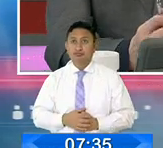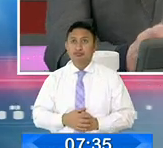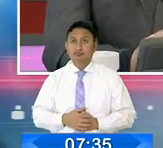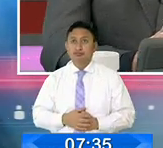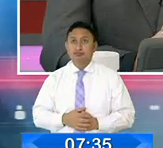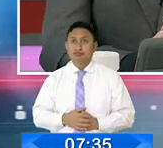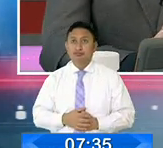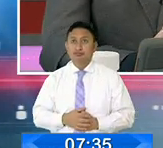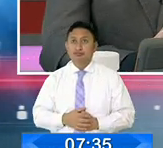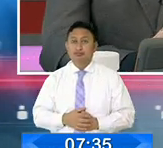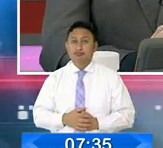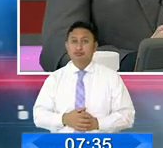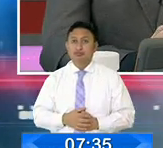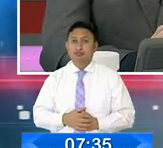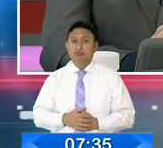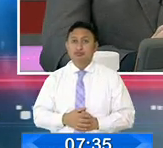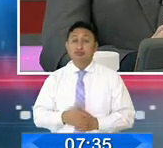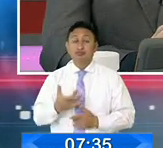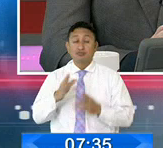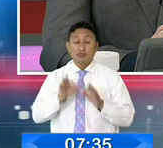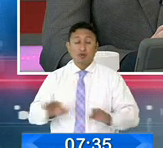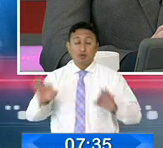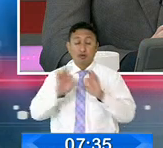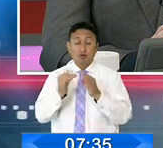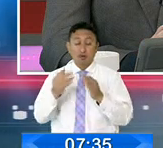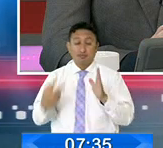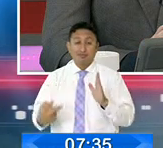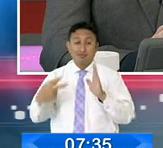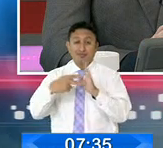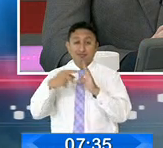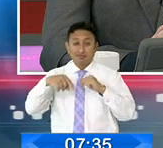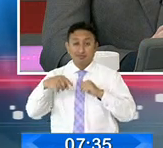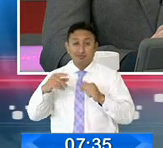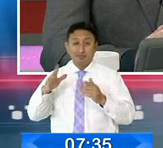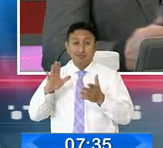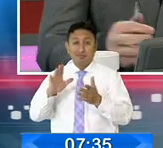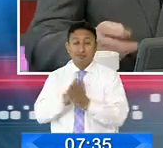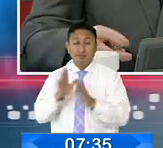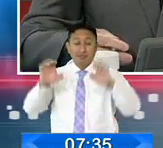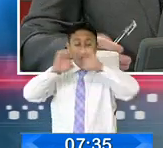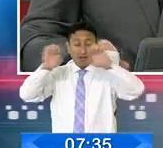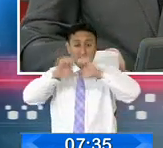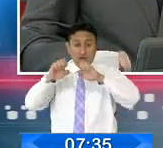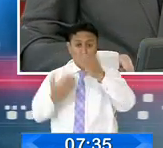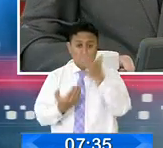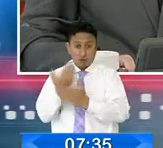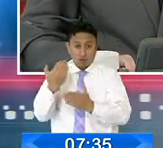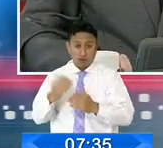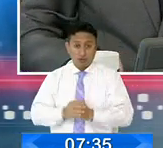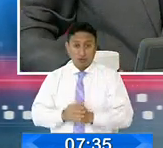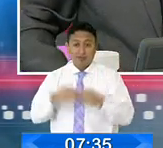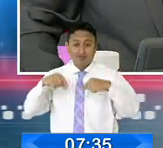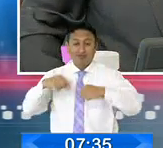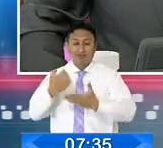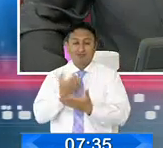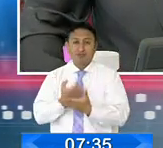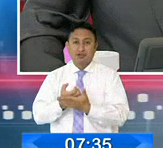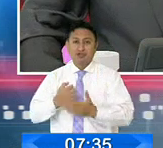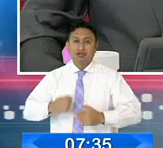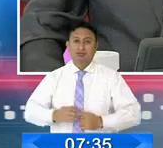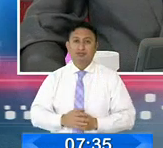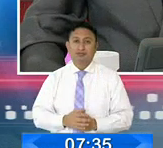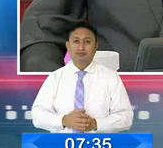entonces cómo lo fundamental es activar estos pequeños emprendimientos. Insisto, el sector de la economía popular y